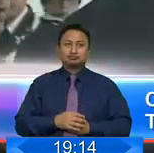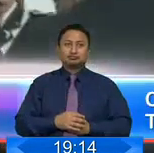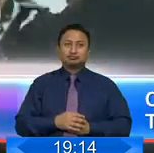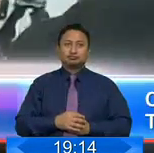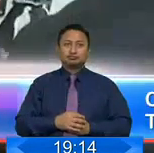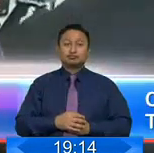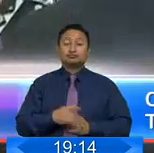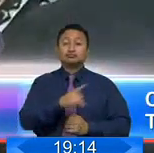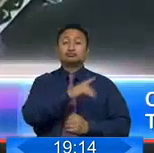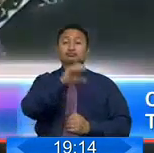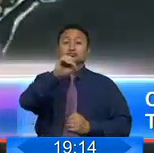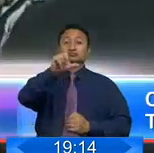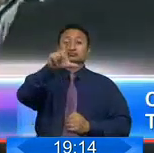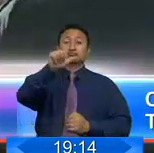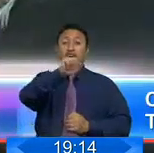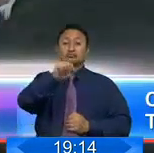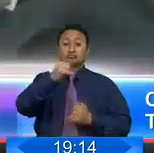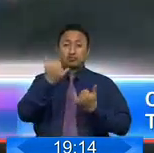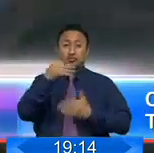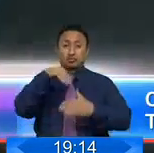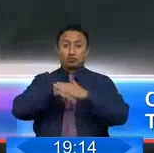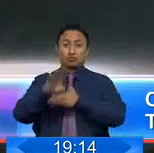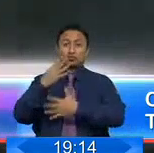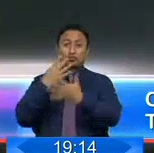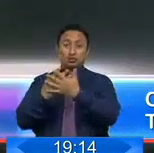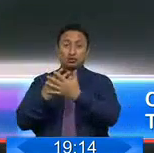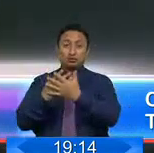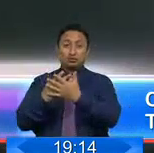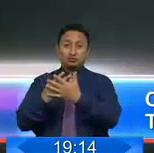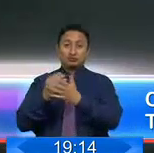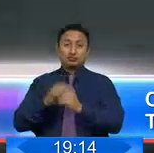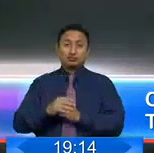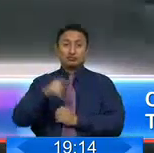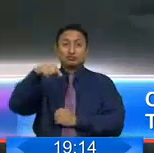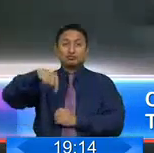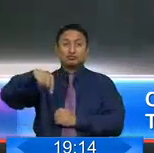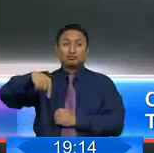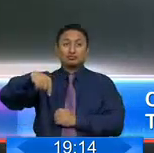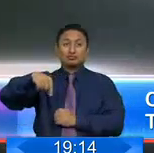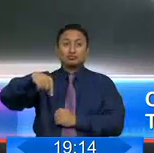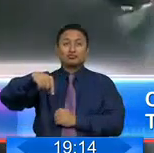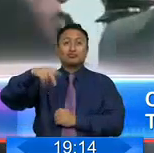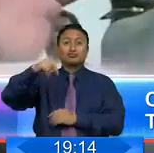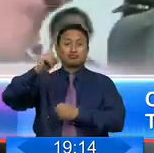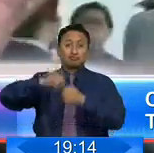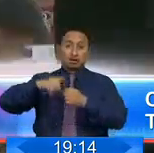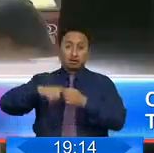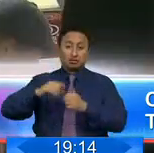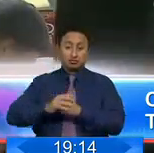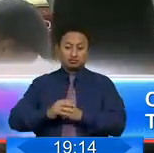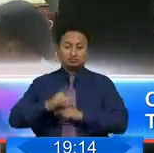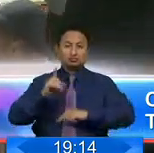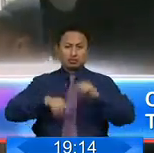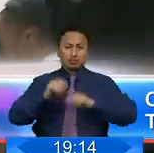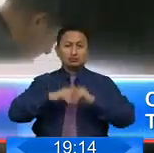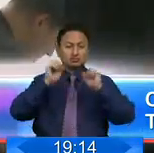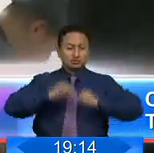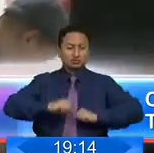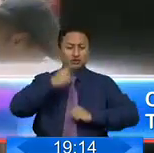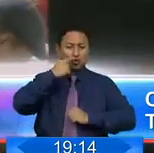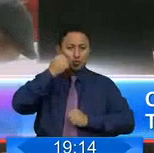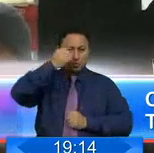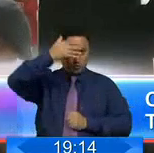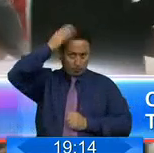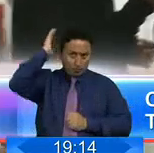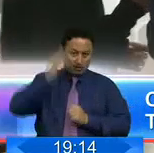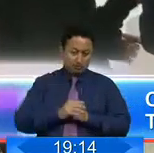quien actualmente se encuentra preso en el Centro de Detención Provisional del Inca en Quito, es amigo de Assange. En su estadía en el